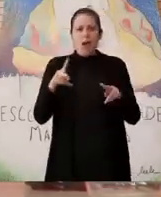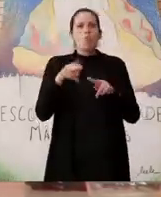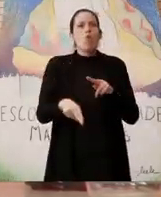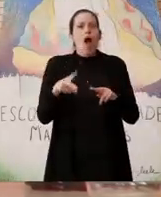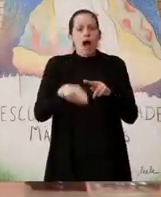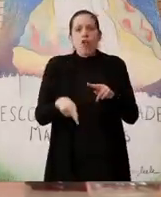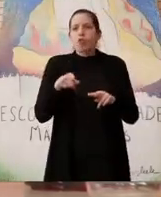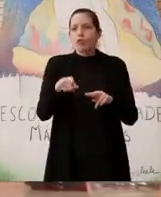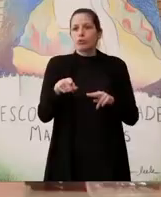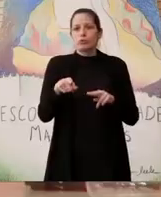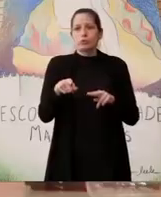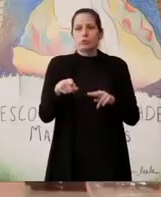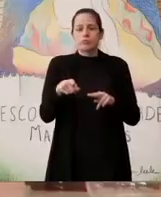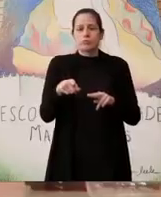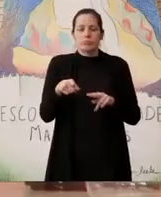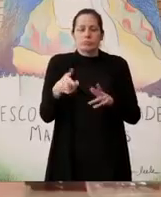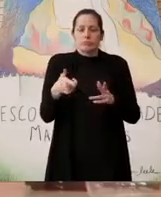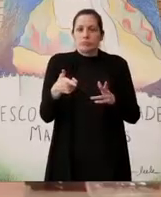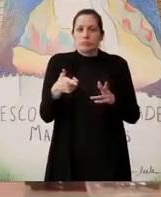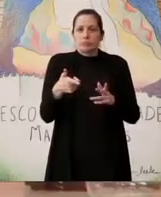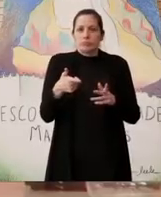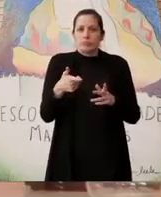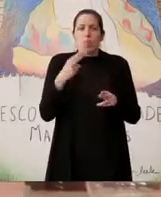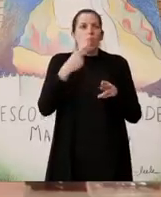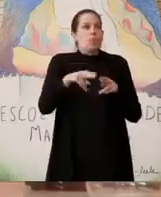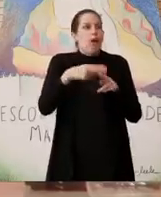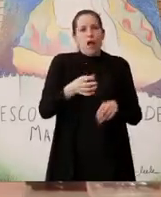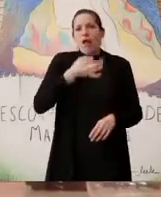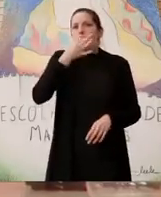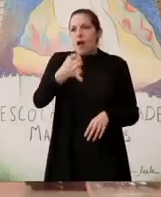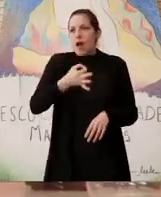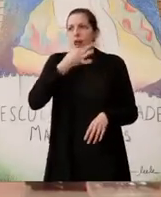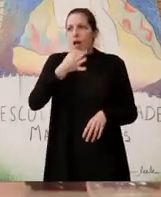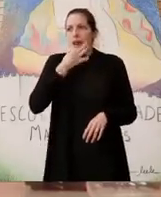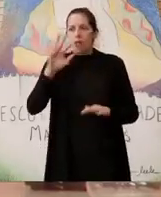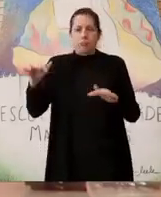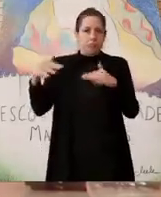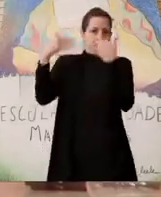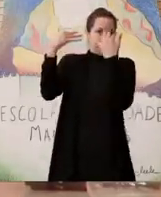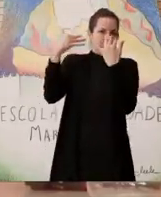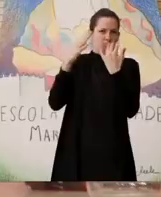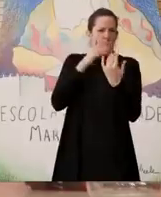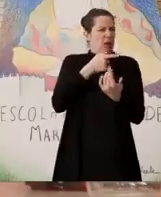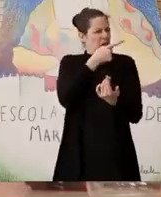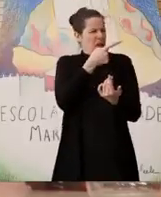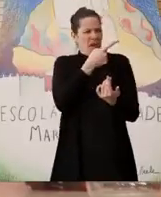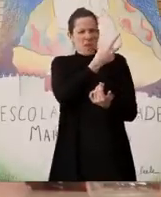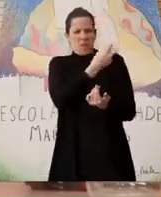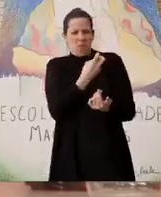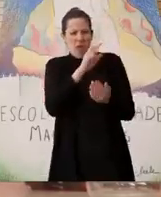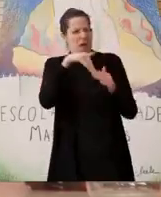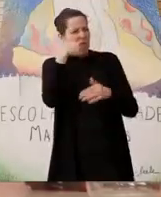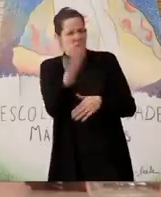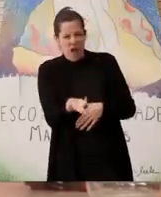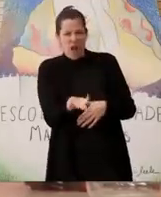de un abarrote total no por lo que fuera a decir a ver quién está tía que viene de fuera se atreve a presentarse aquí y